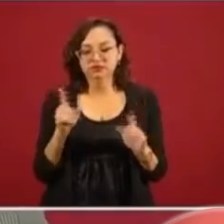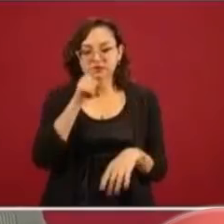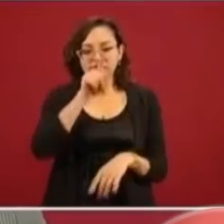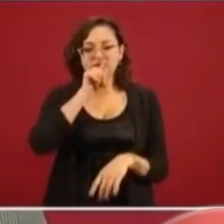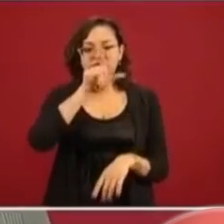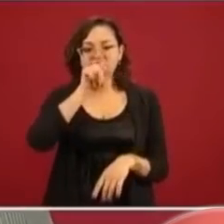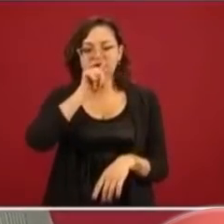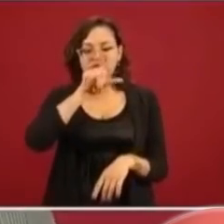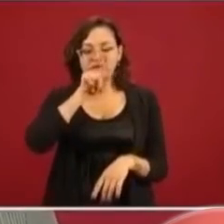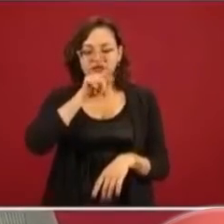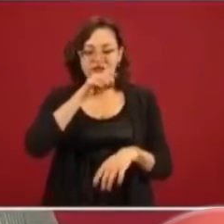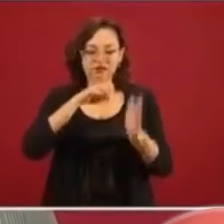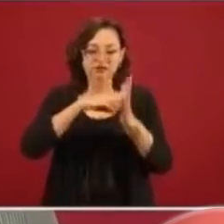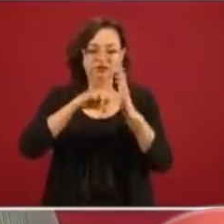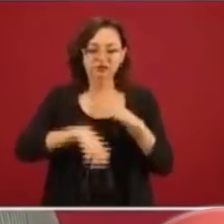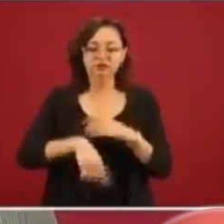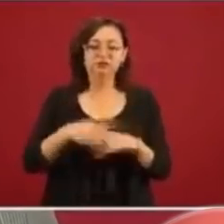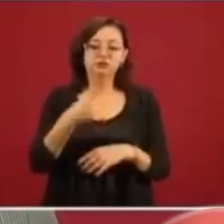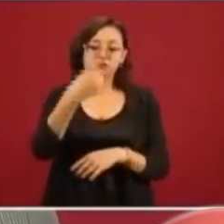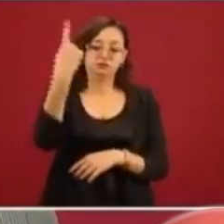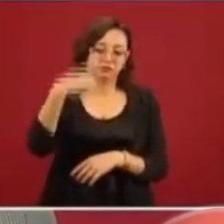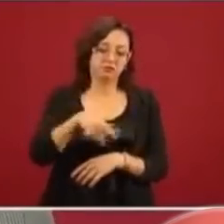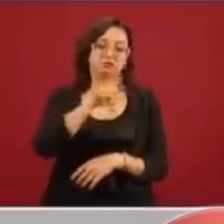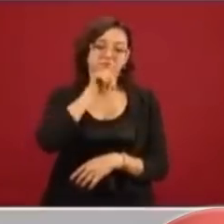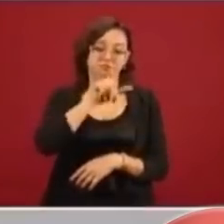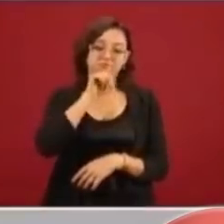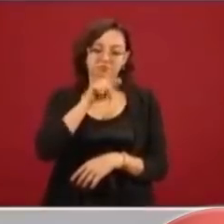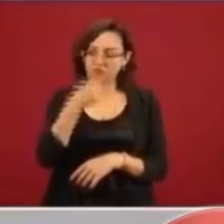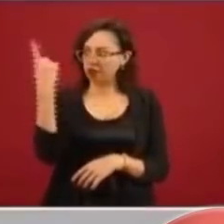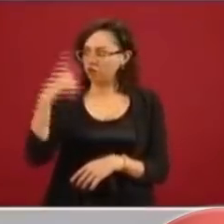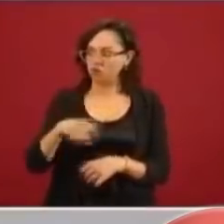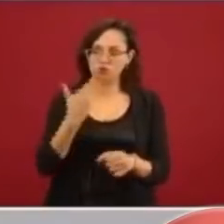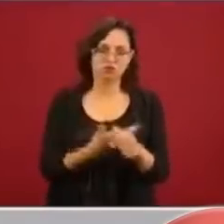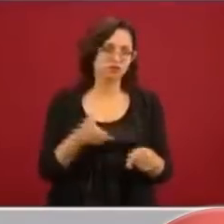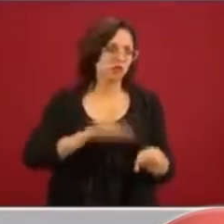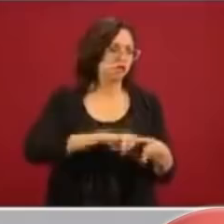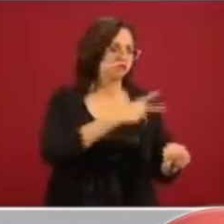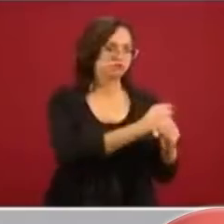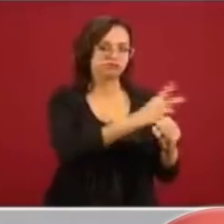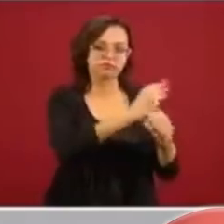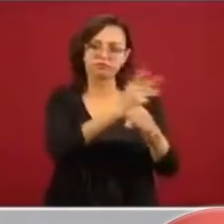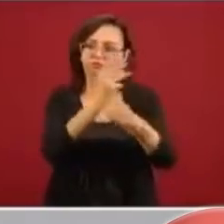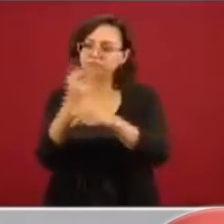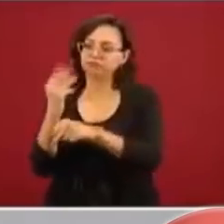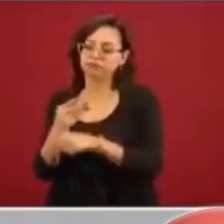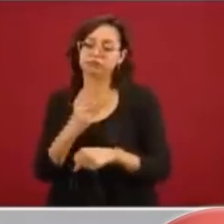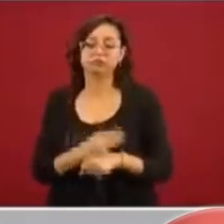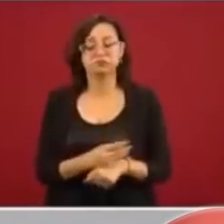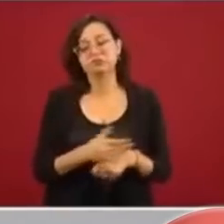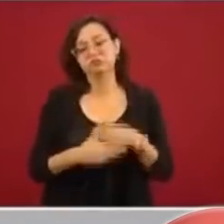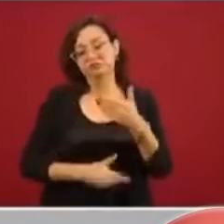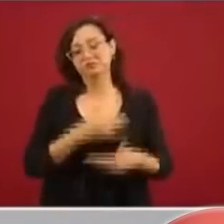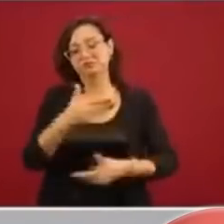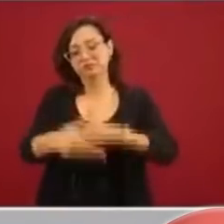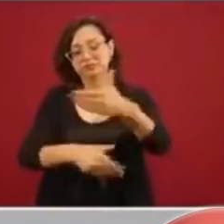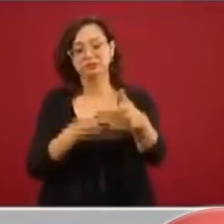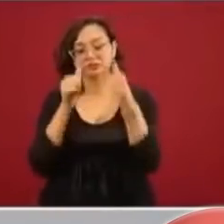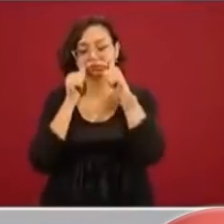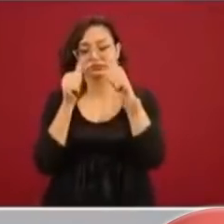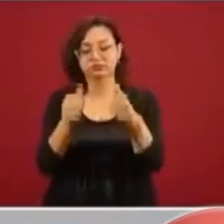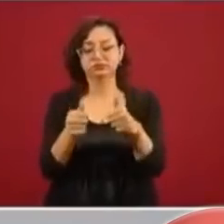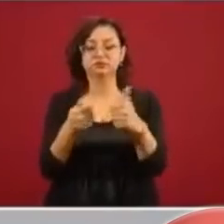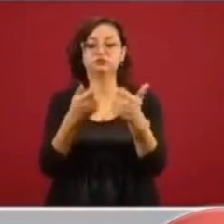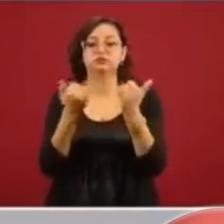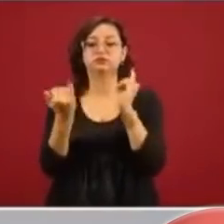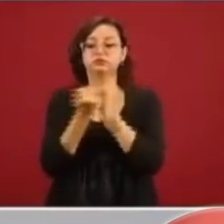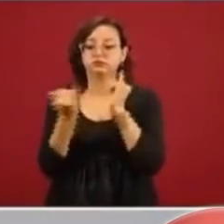de Jalisco, el primero que lo mandó fue el Estado de Jalisco. Y esto desde luego se va a atender y lo vamos a compaginar con